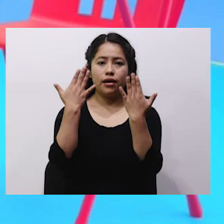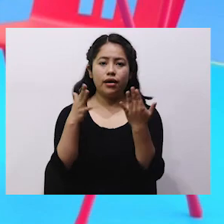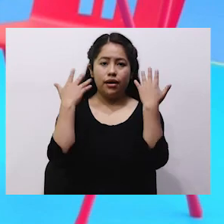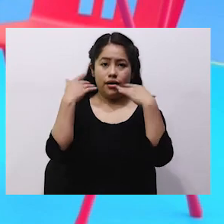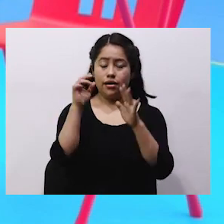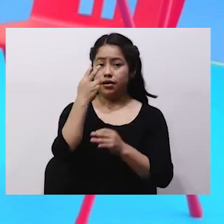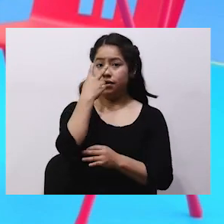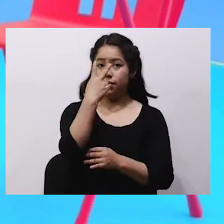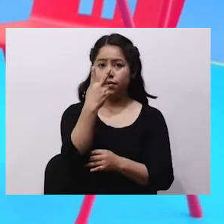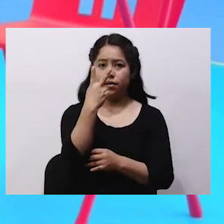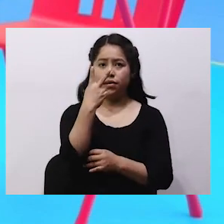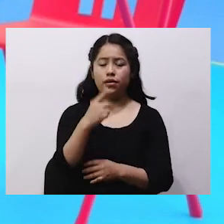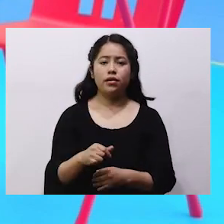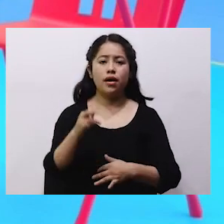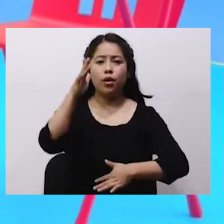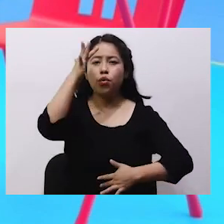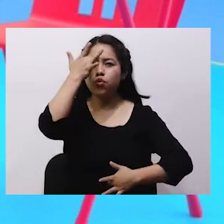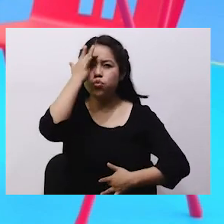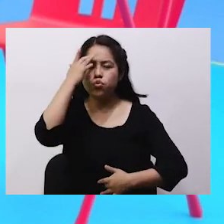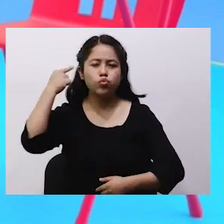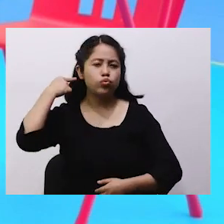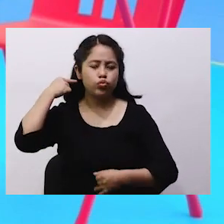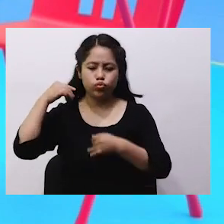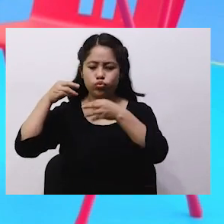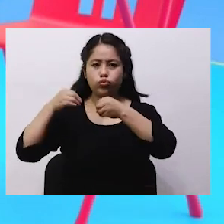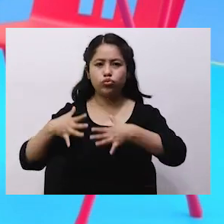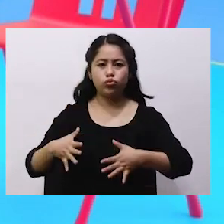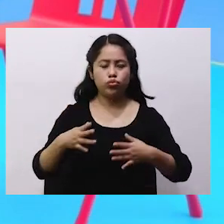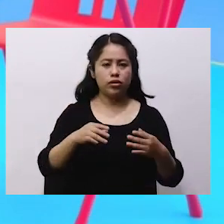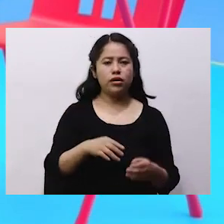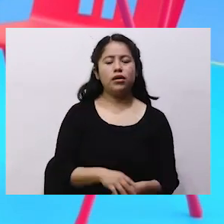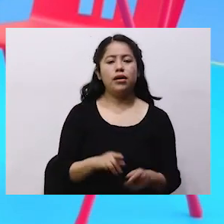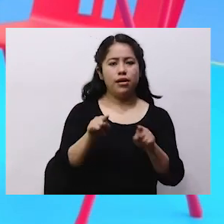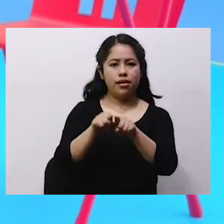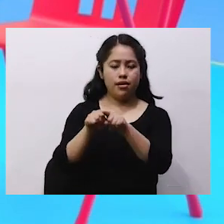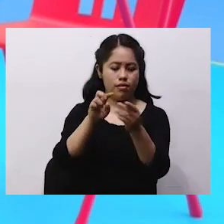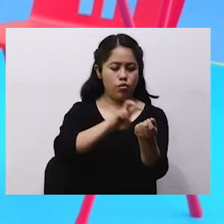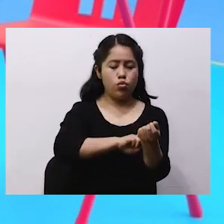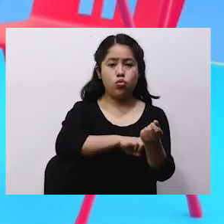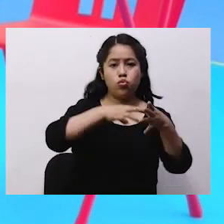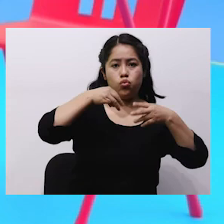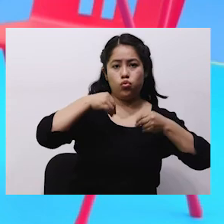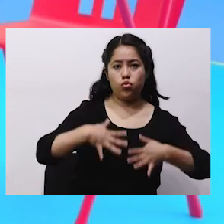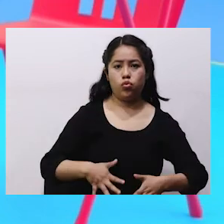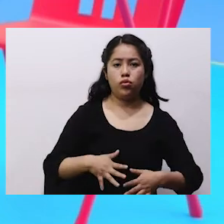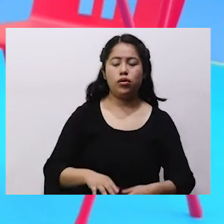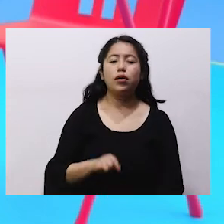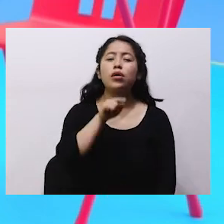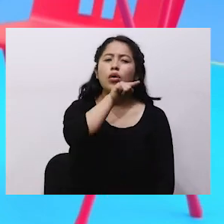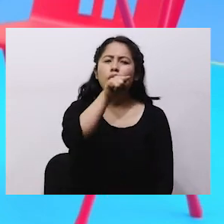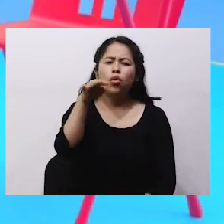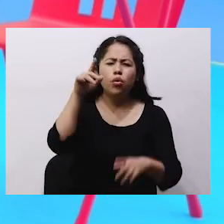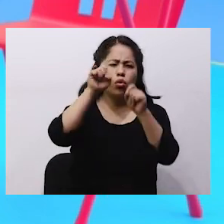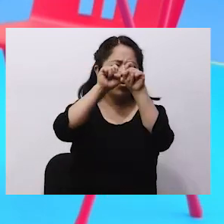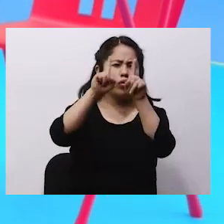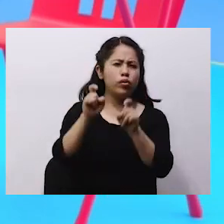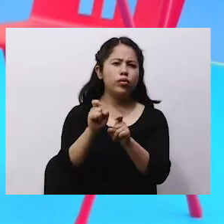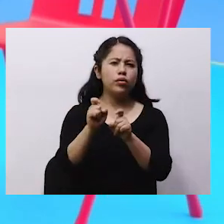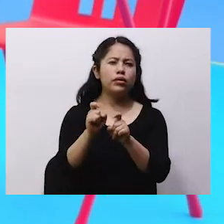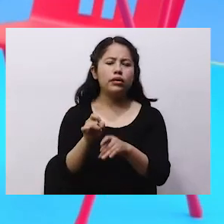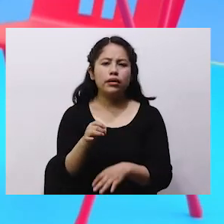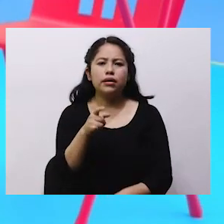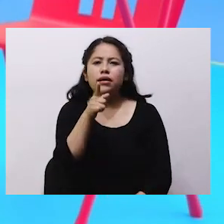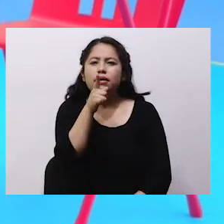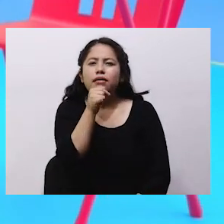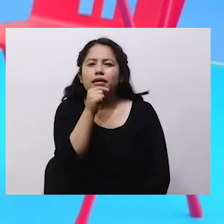Ahora que ya vimos las enfermedades del sistema nervioso central y las enfermedades del sistema nervioso periférico, ustedes se preguntarán, ¿y